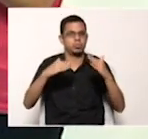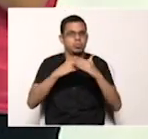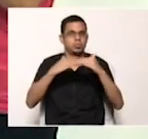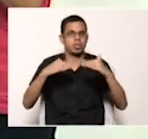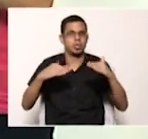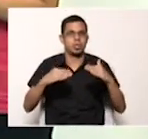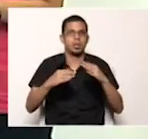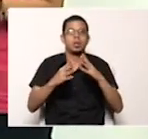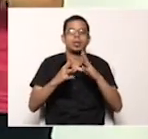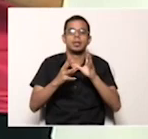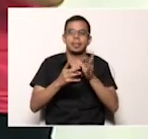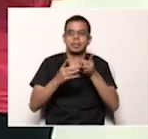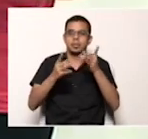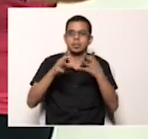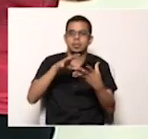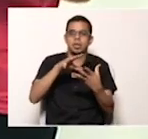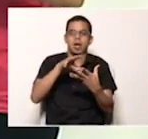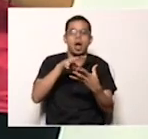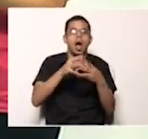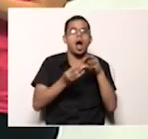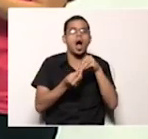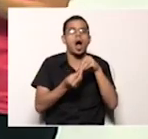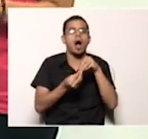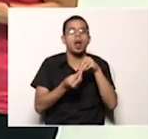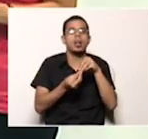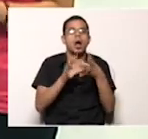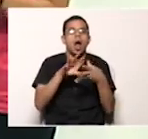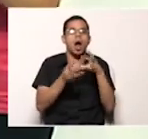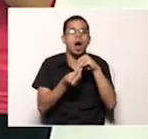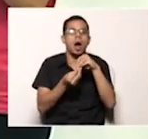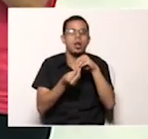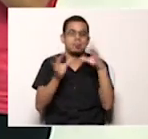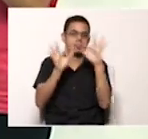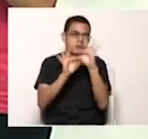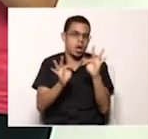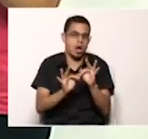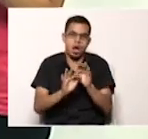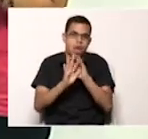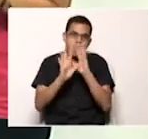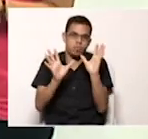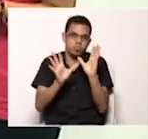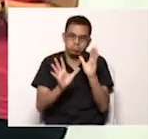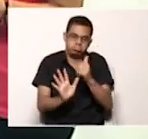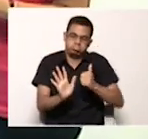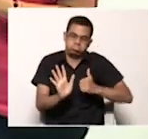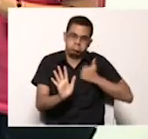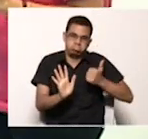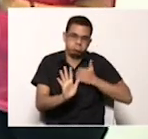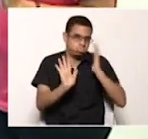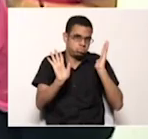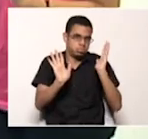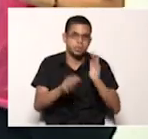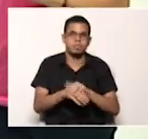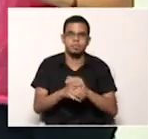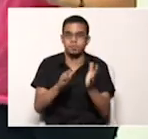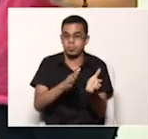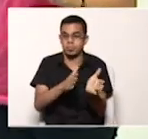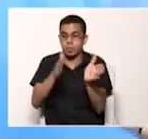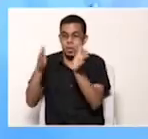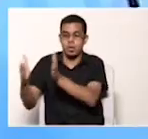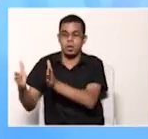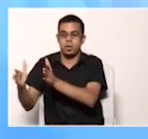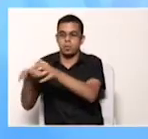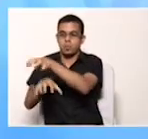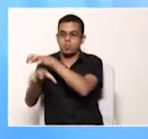la forma del recipiente, ¿bien? Una medida de cuando tengo un vaso de agua. Ahora, en el estado